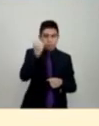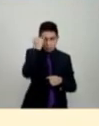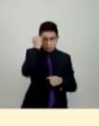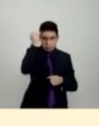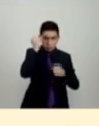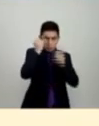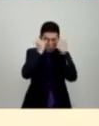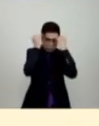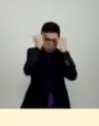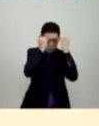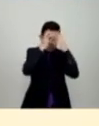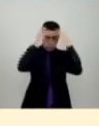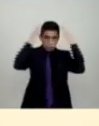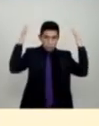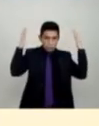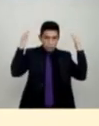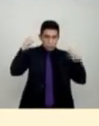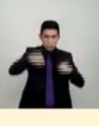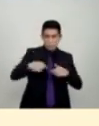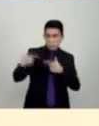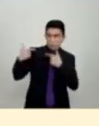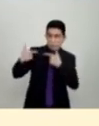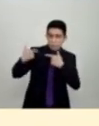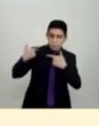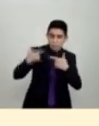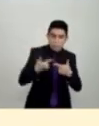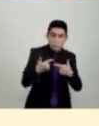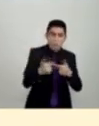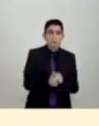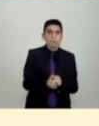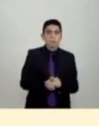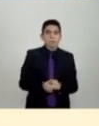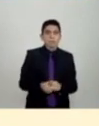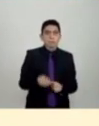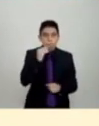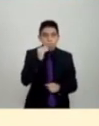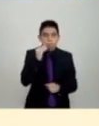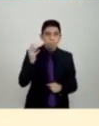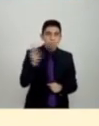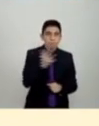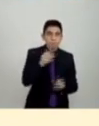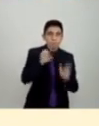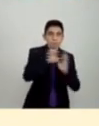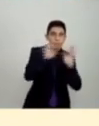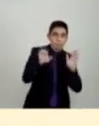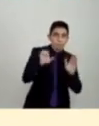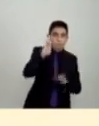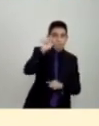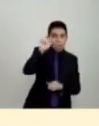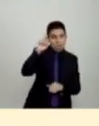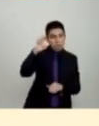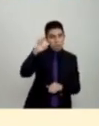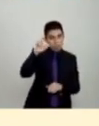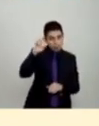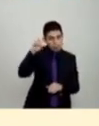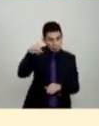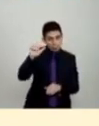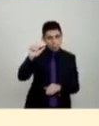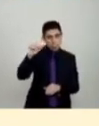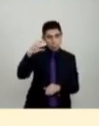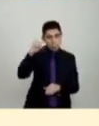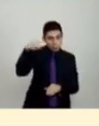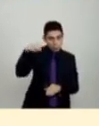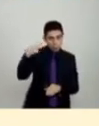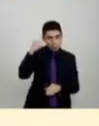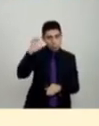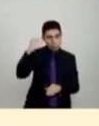aporta esta generación. O novelas como Barcelona Connection de Andreu Martín, en la que no sabes